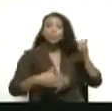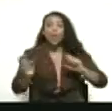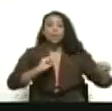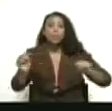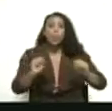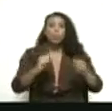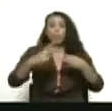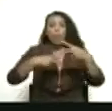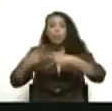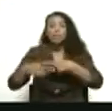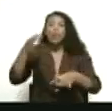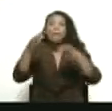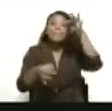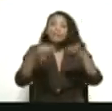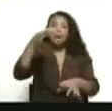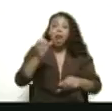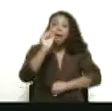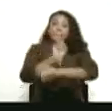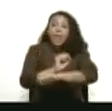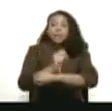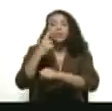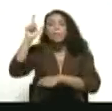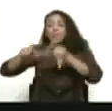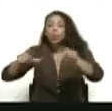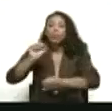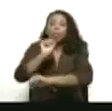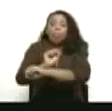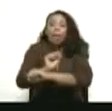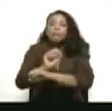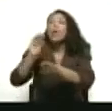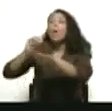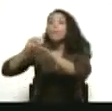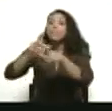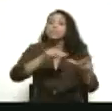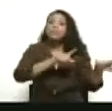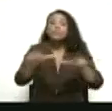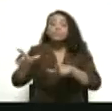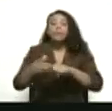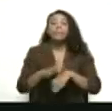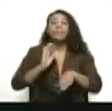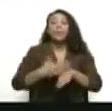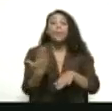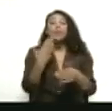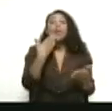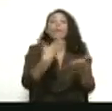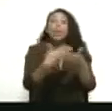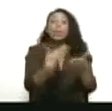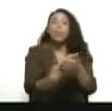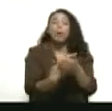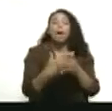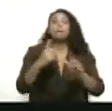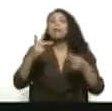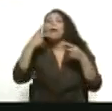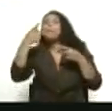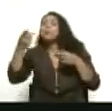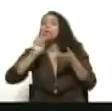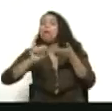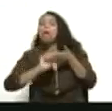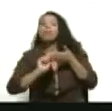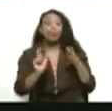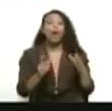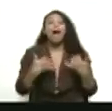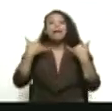agilización de los procesos penales. Yo creo que eso es un gran anuncio, porque la propuesta no se queda en la teoría, ciudadano